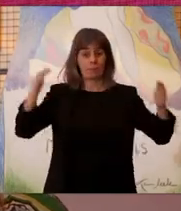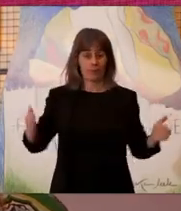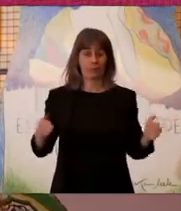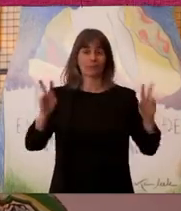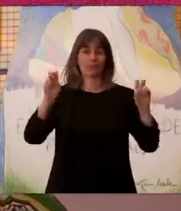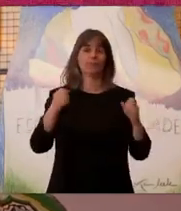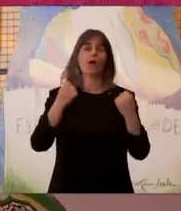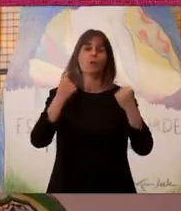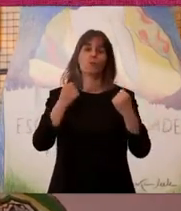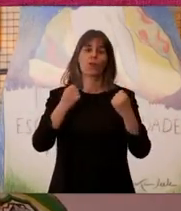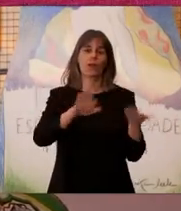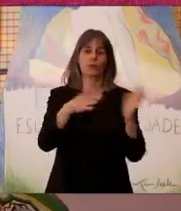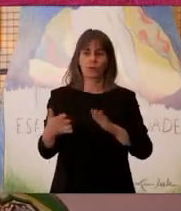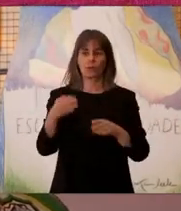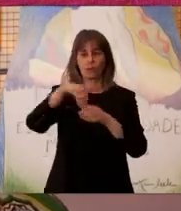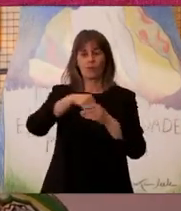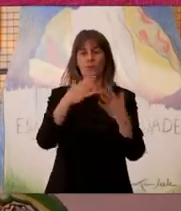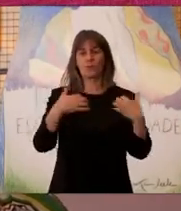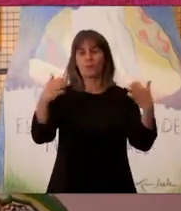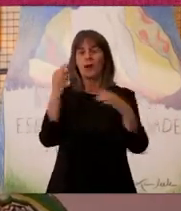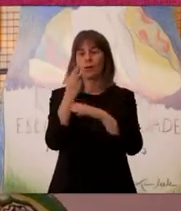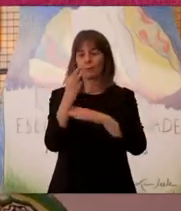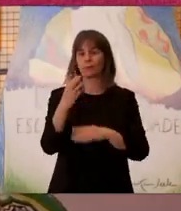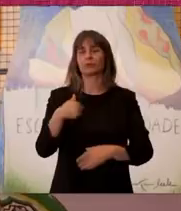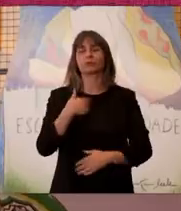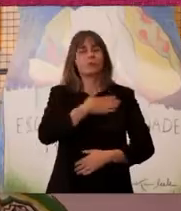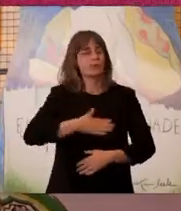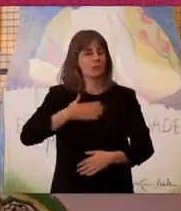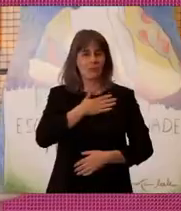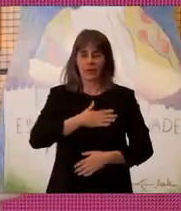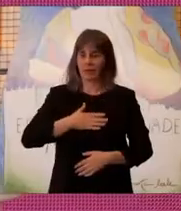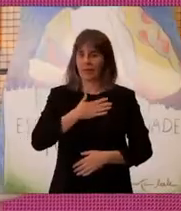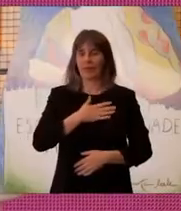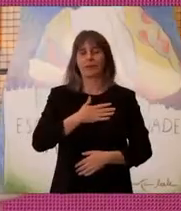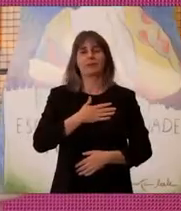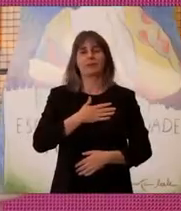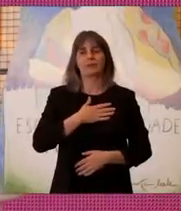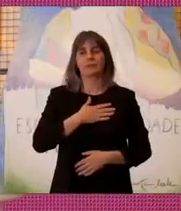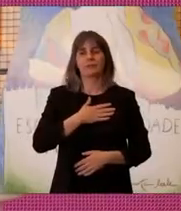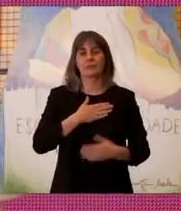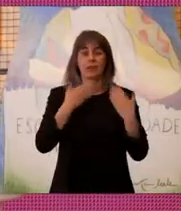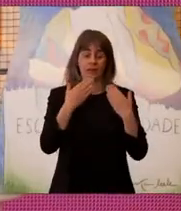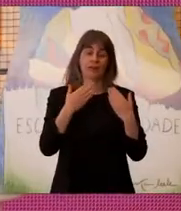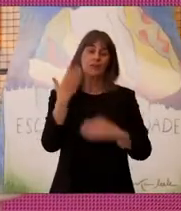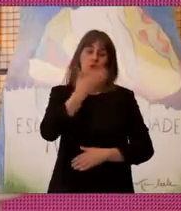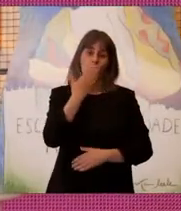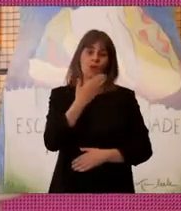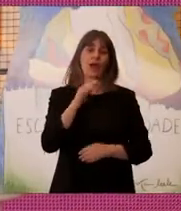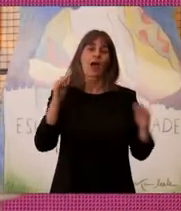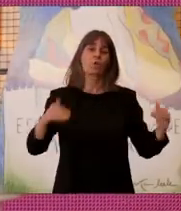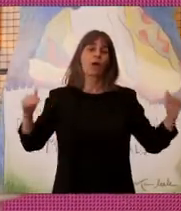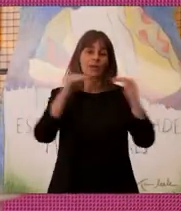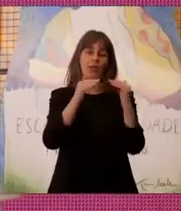poder ejecutivo no parlamento bueno inmenso para hacer muy tomáis Vais a su abrigo de esta escuela de igualdad de María viñales